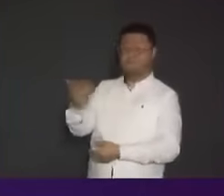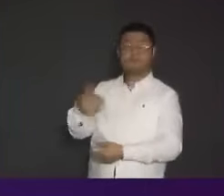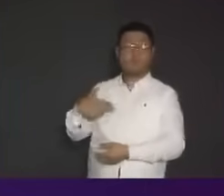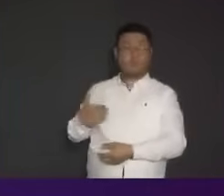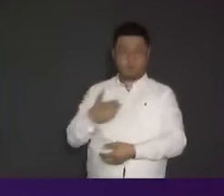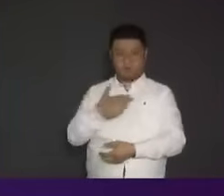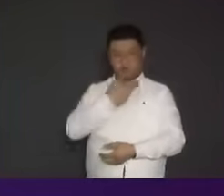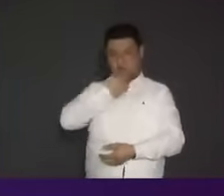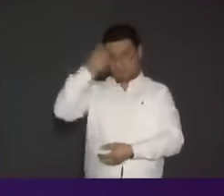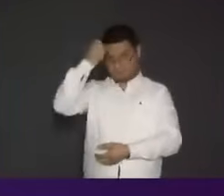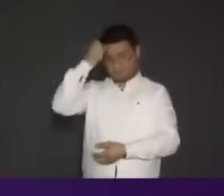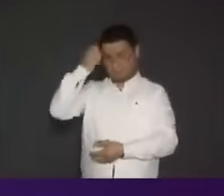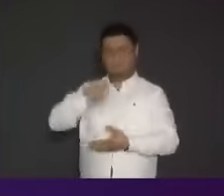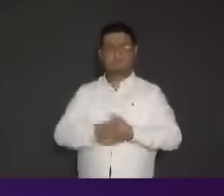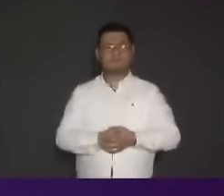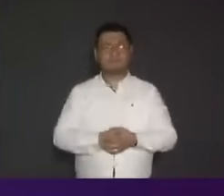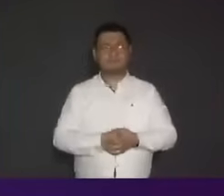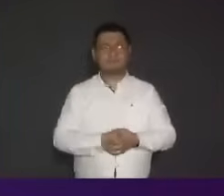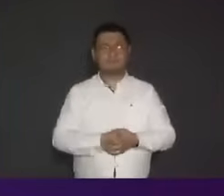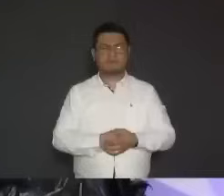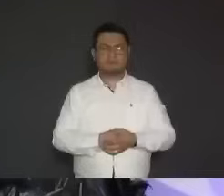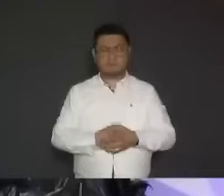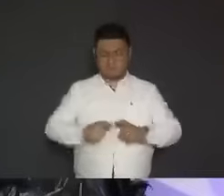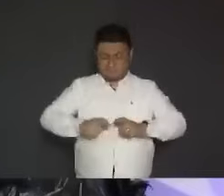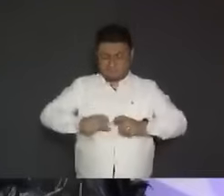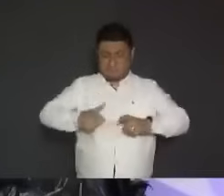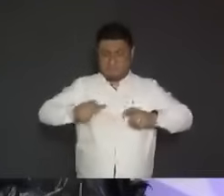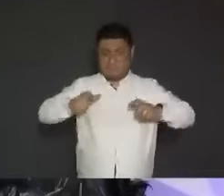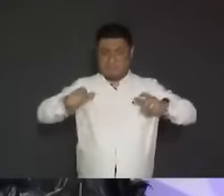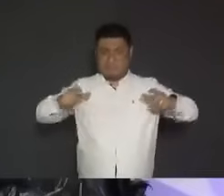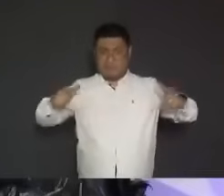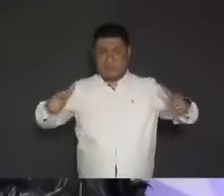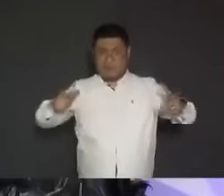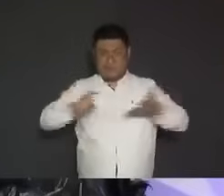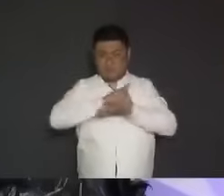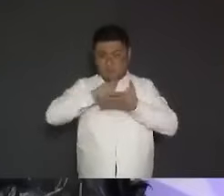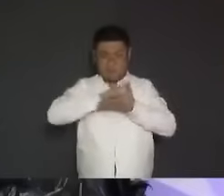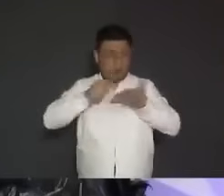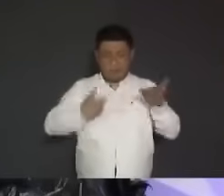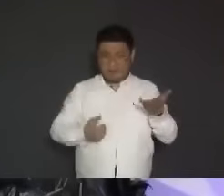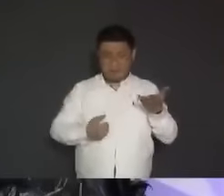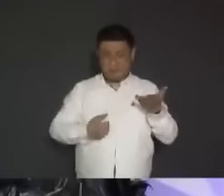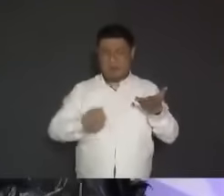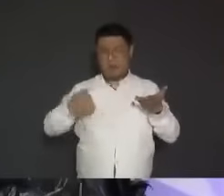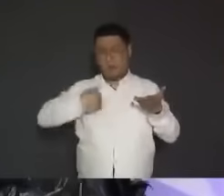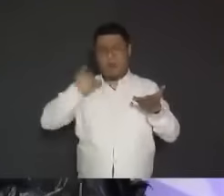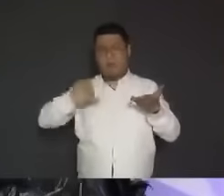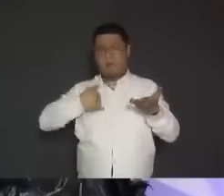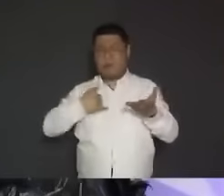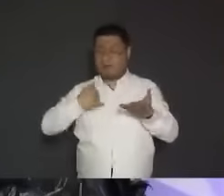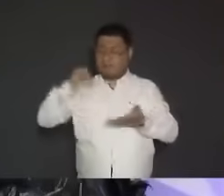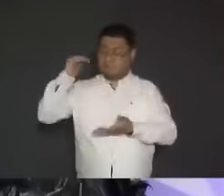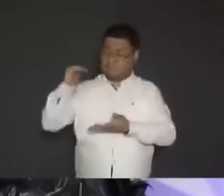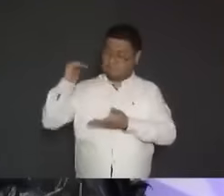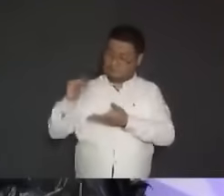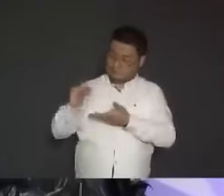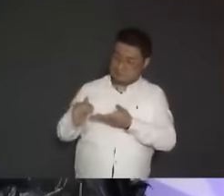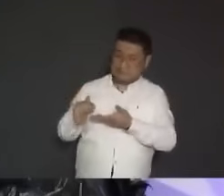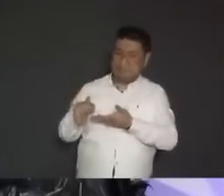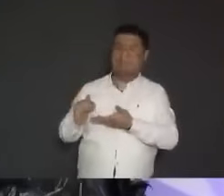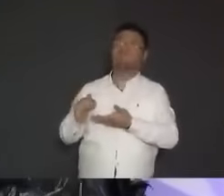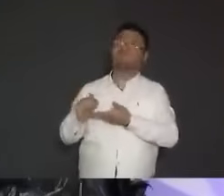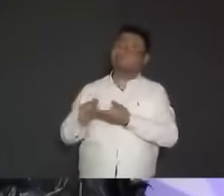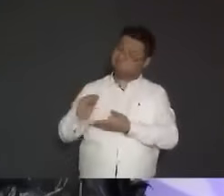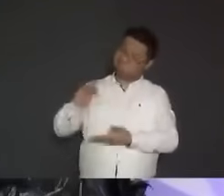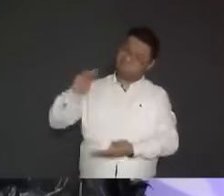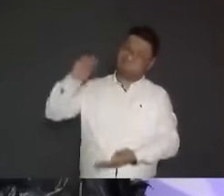candidato. El aumento en el consumo de drogas a menor edad en Yucatán es algo doloroso que tenemos que atender. Con el